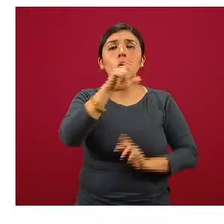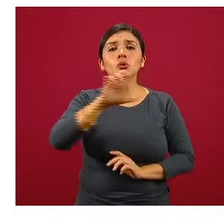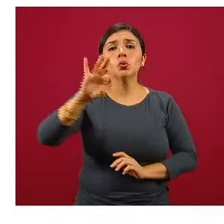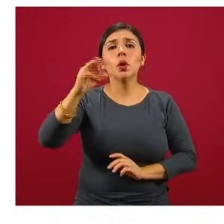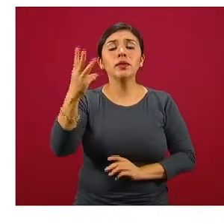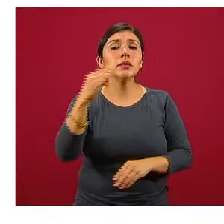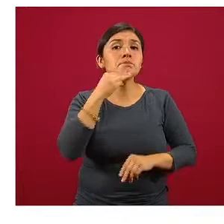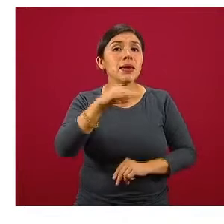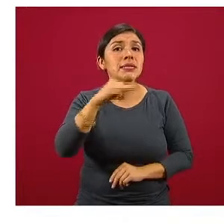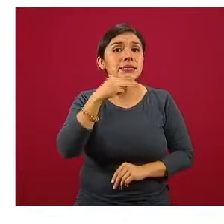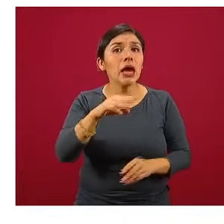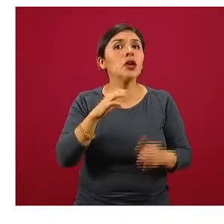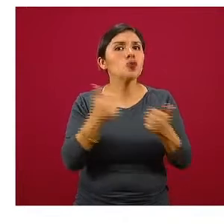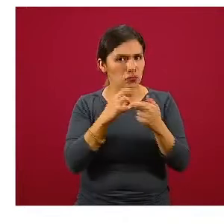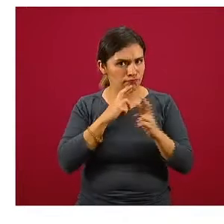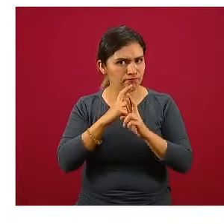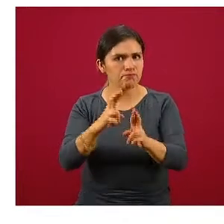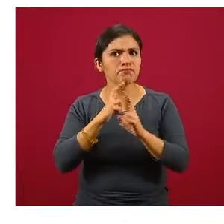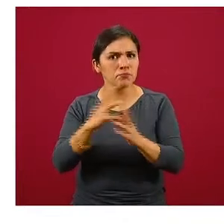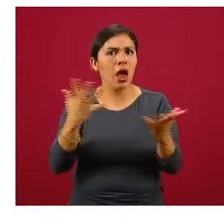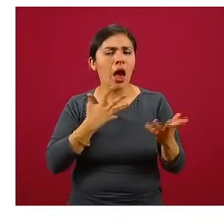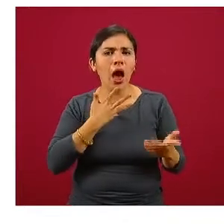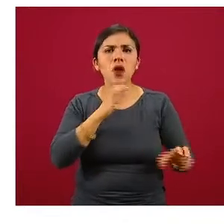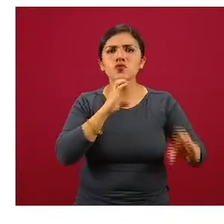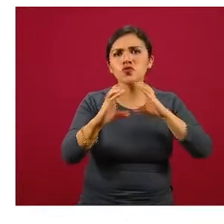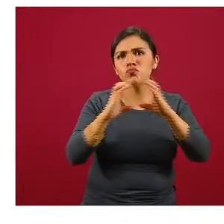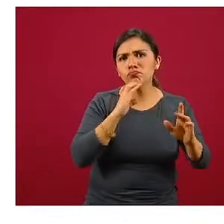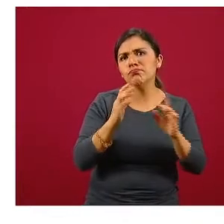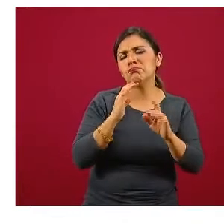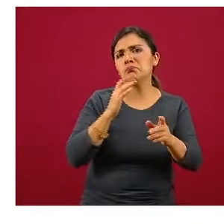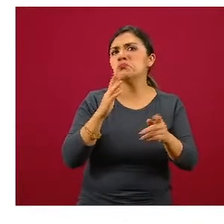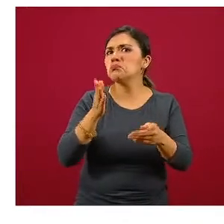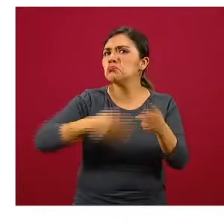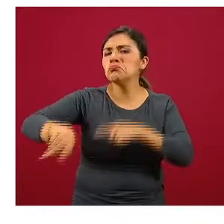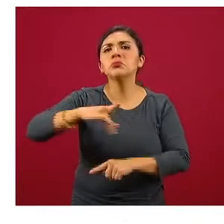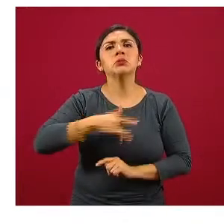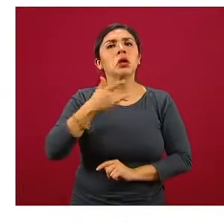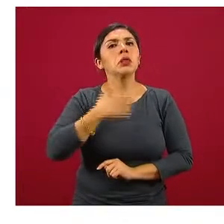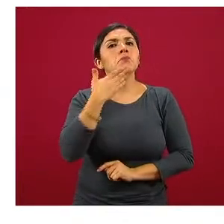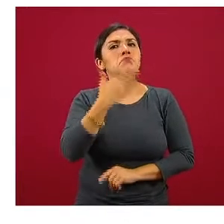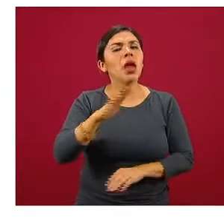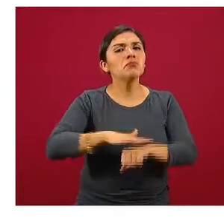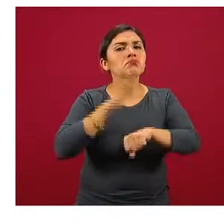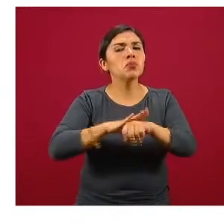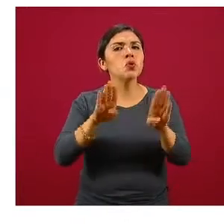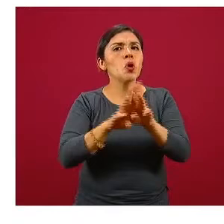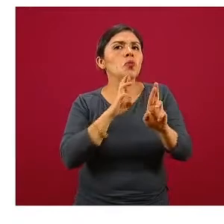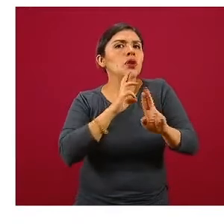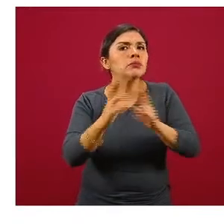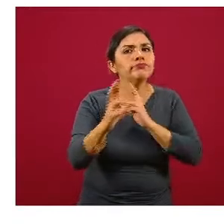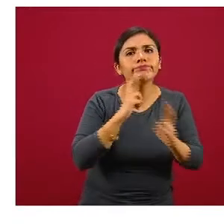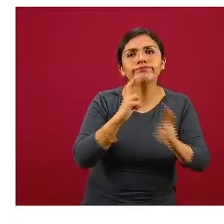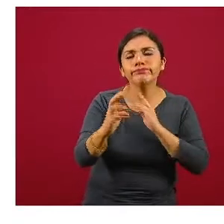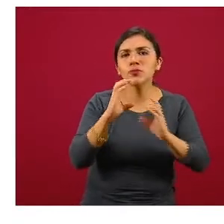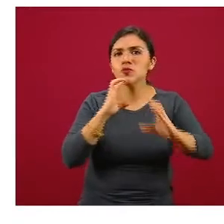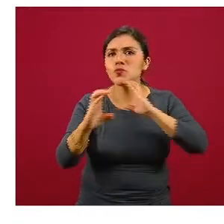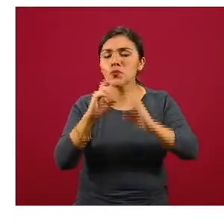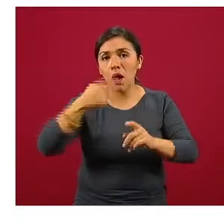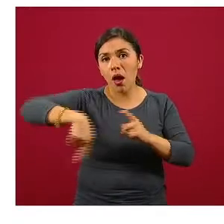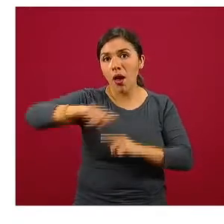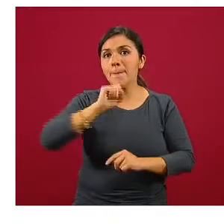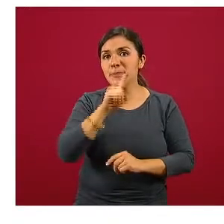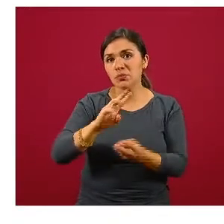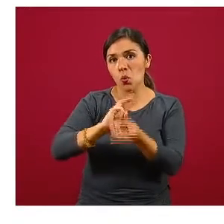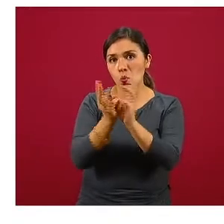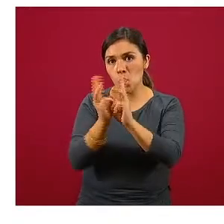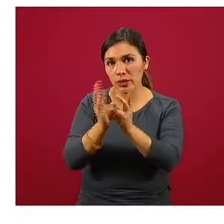3.173.843 mensajes respondidos y manteniendo una satisfacción de más del 70% en las respuestas que se reciben